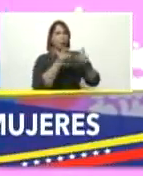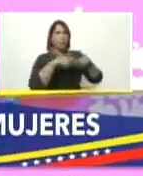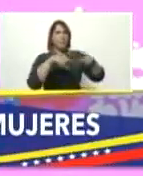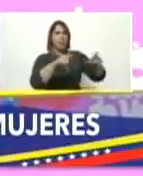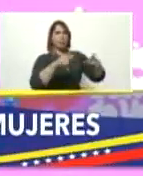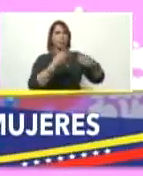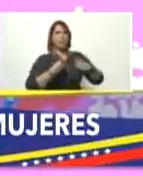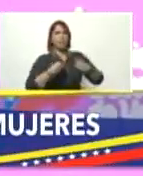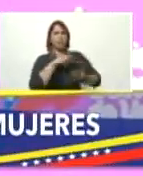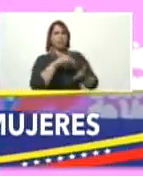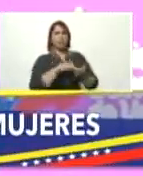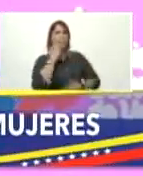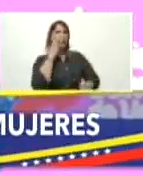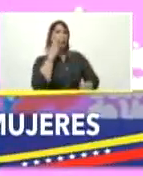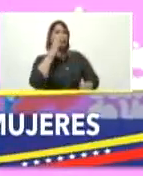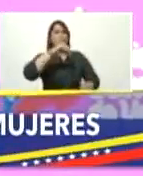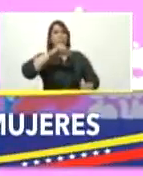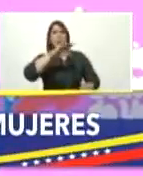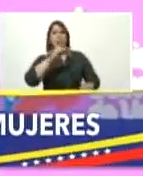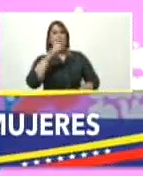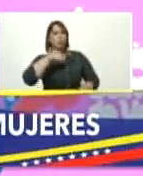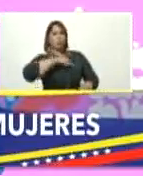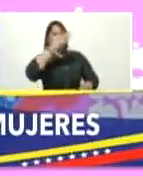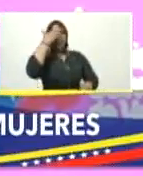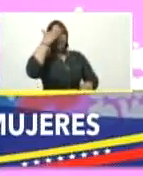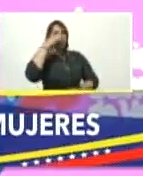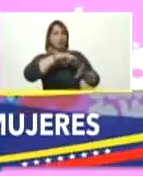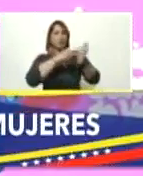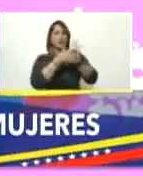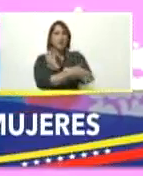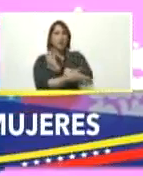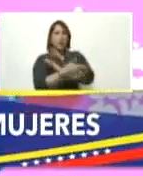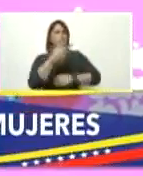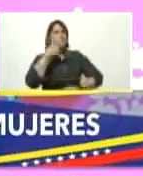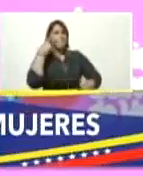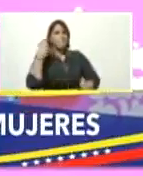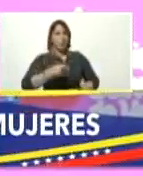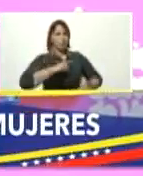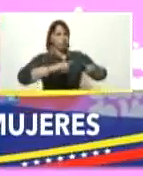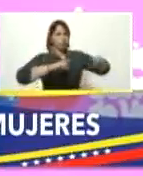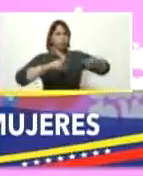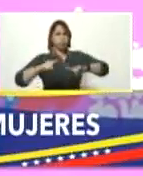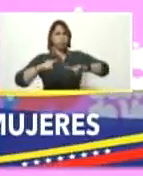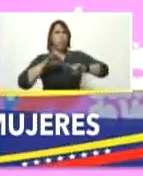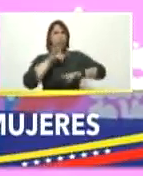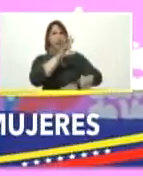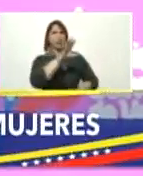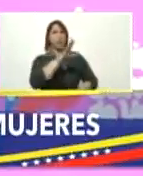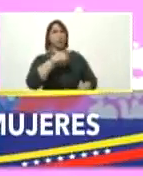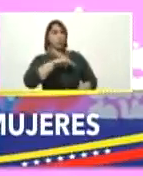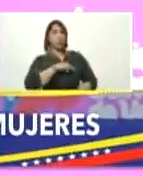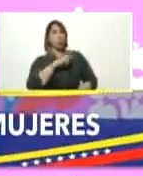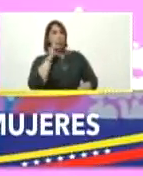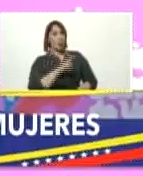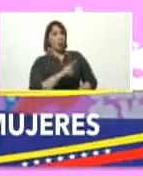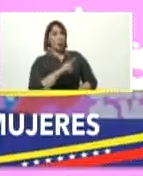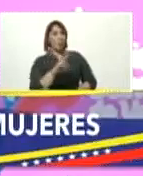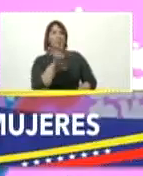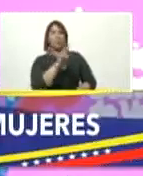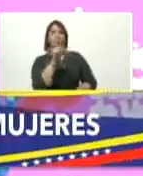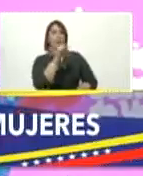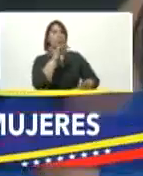nacional. Aquí está nuestra Madre María. Sabemos lo que significa que el patriarcado dirija las riendas de un país, cosa que en Venezuela no